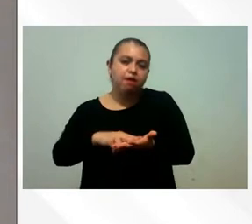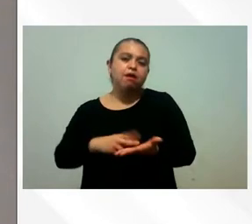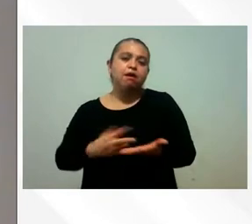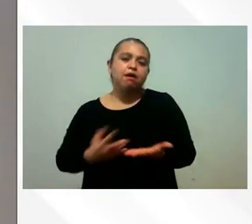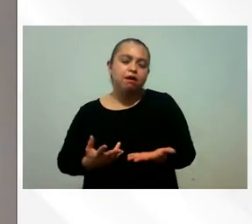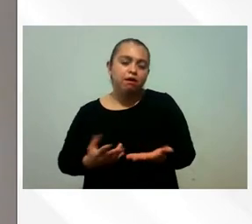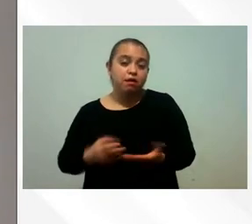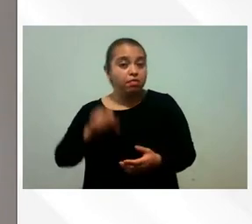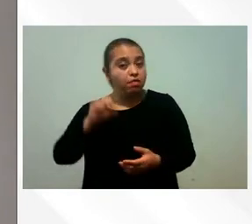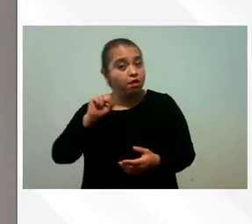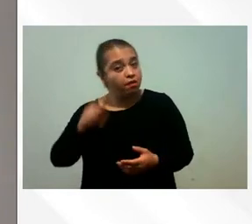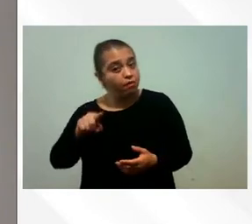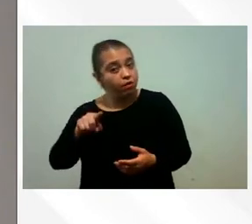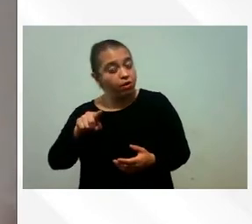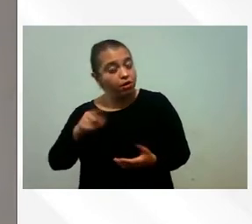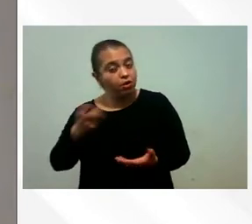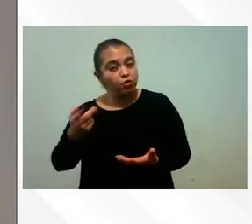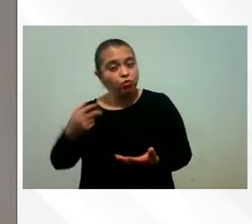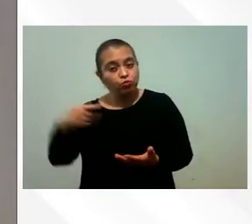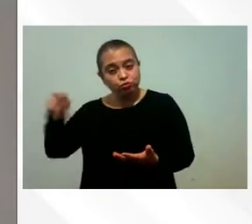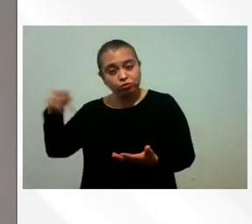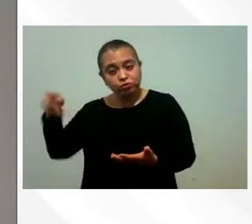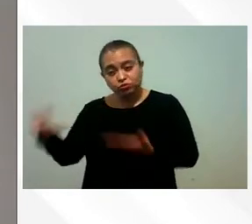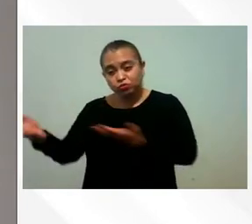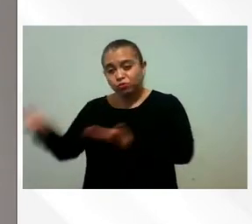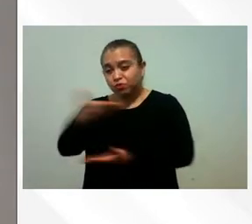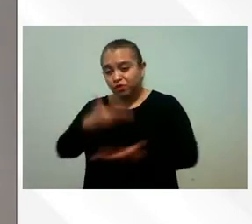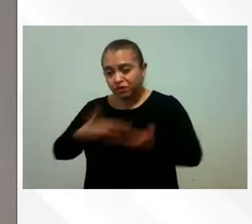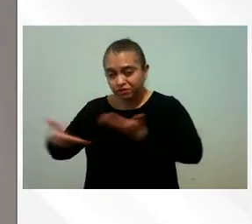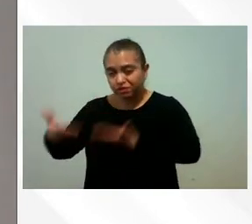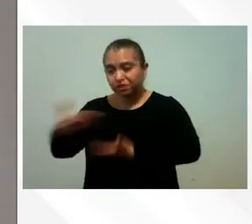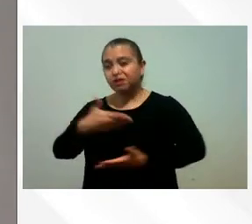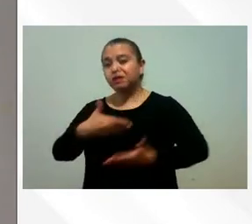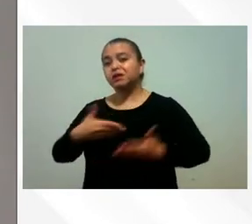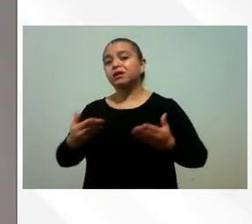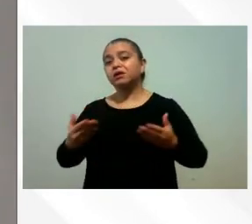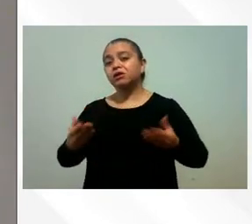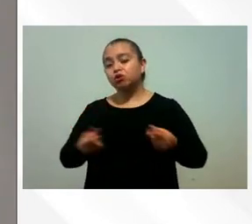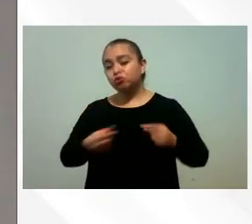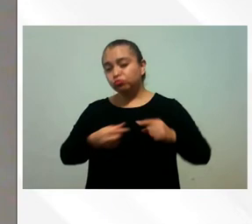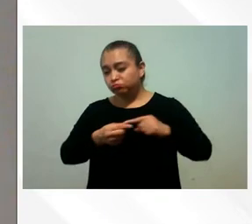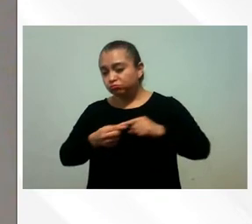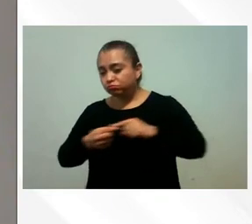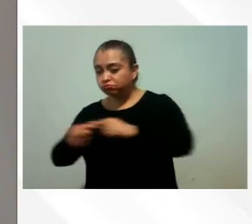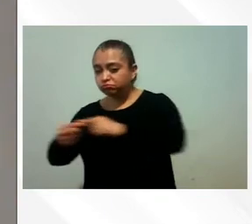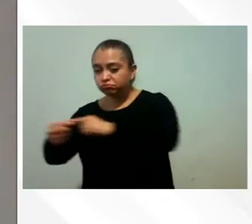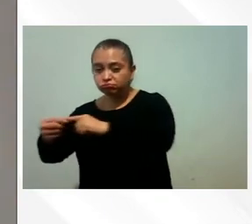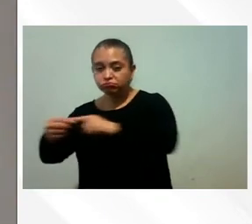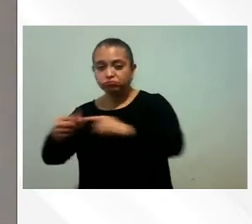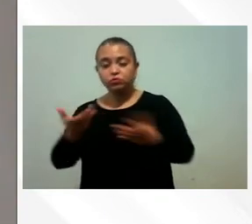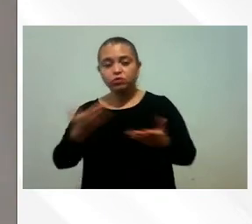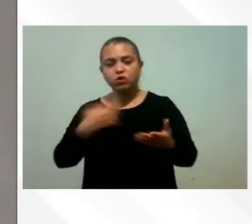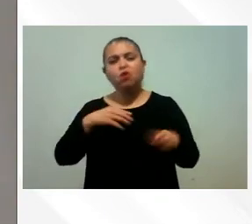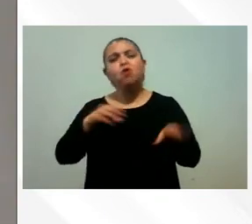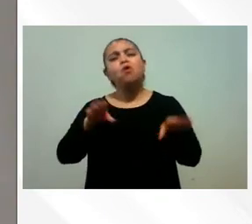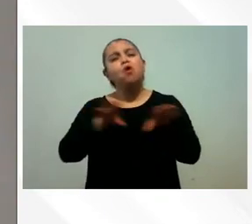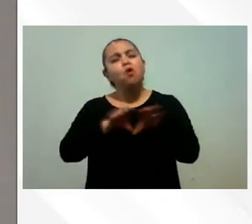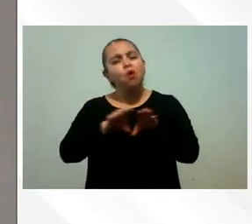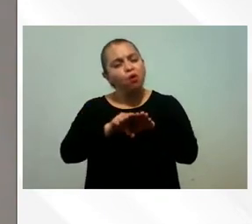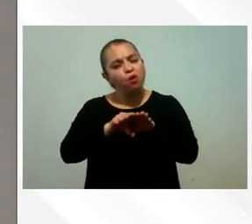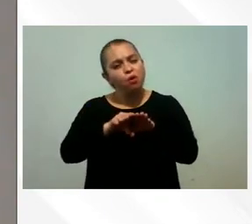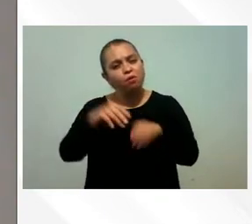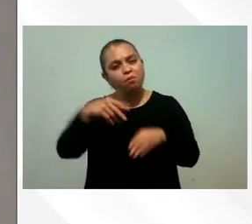Y también quisiéramos que nos puedan compartir de todo este recorrido de estos módulos, cómo es que han sido